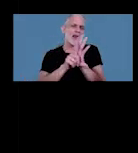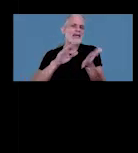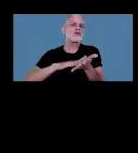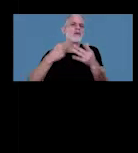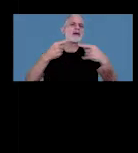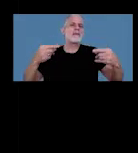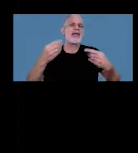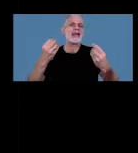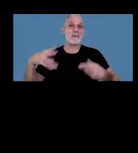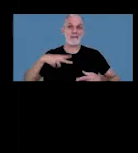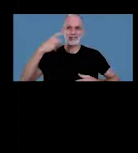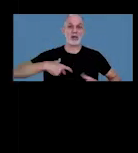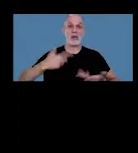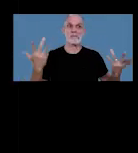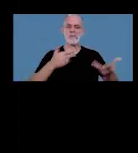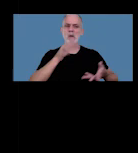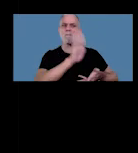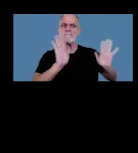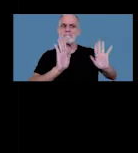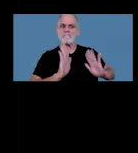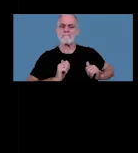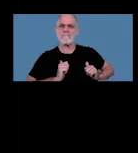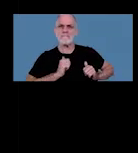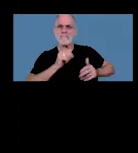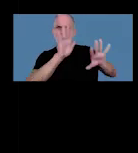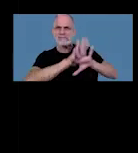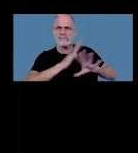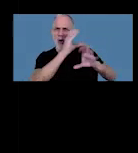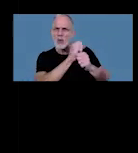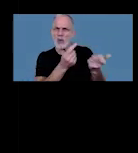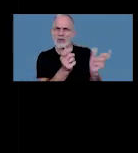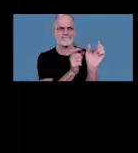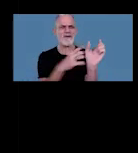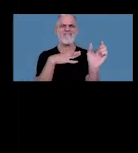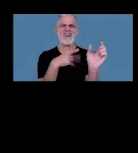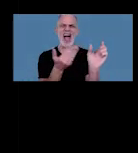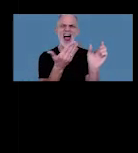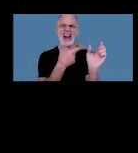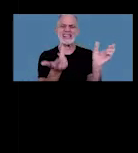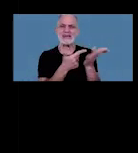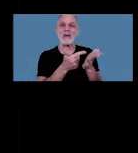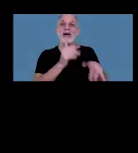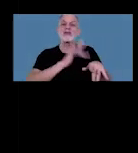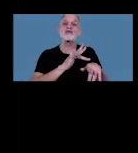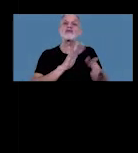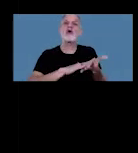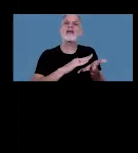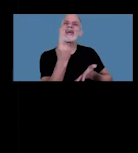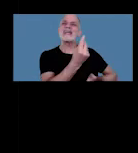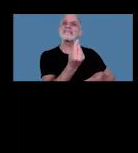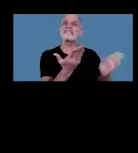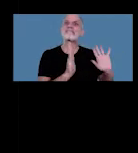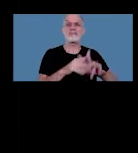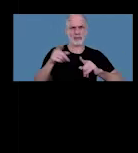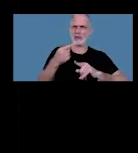personales tenía un blanco, no tocaba el tema residencia. Acá no hay un blanco, nos dice usted actualice usando